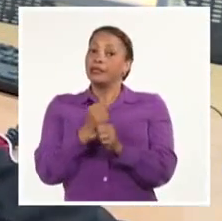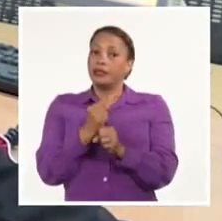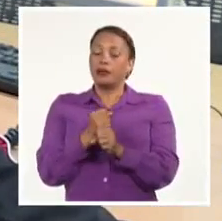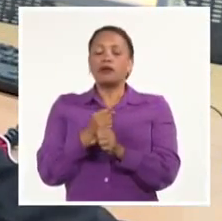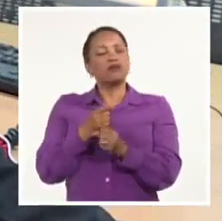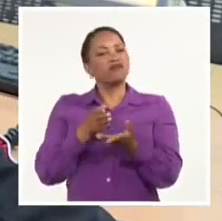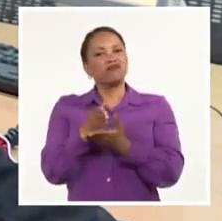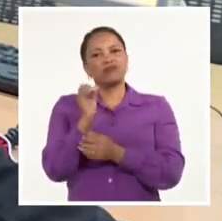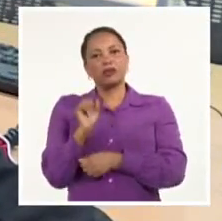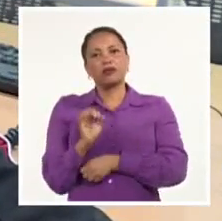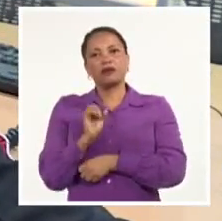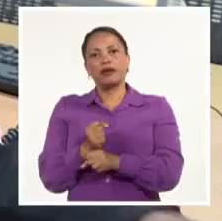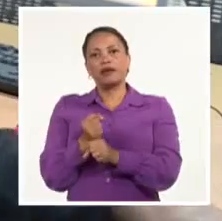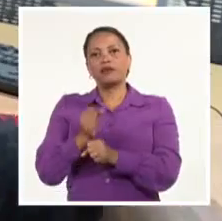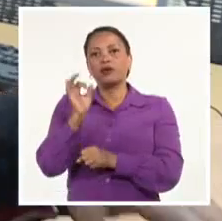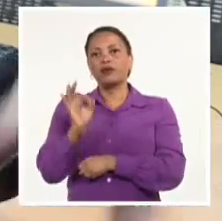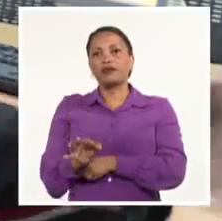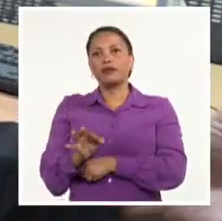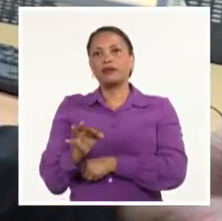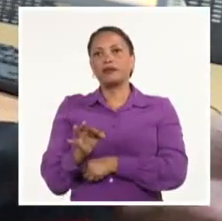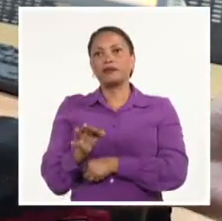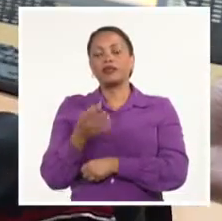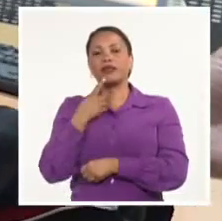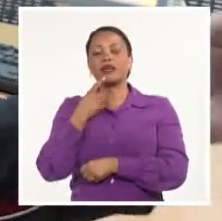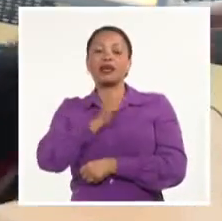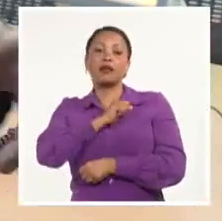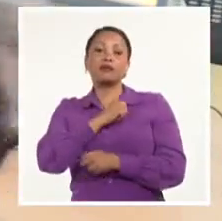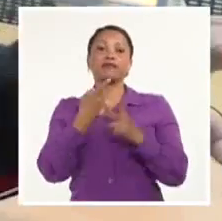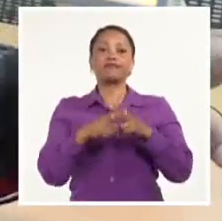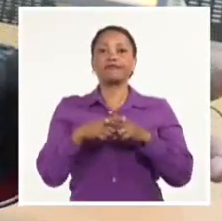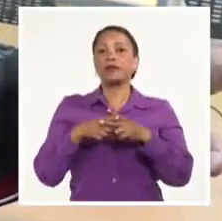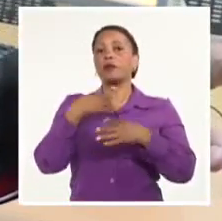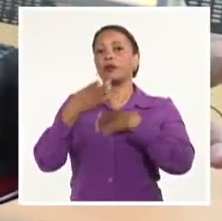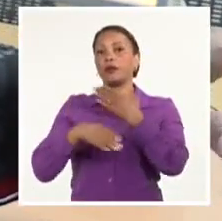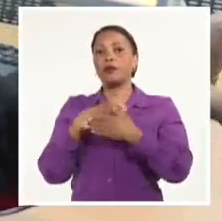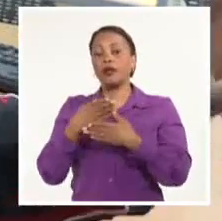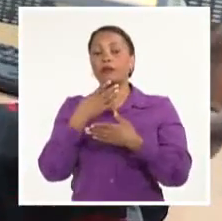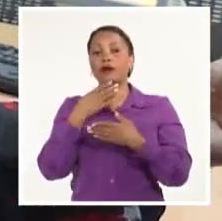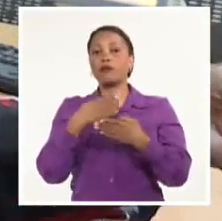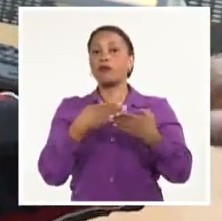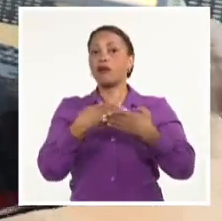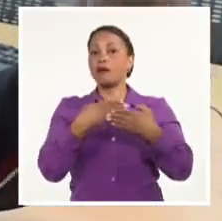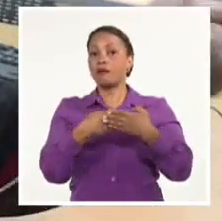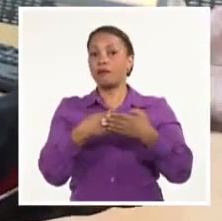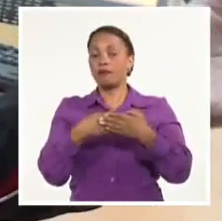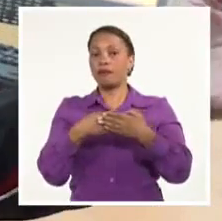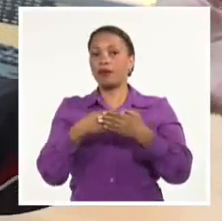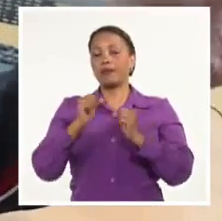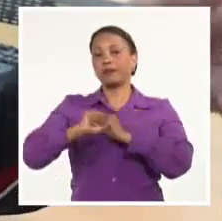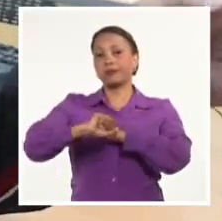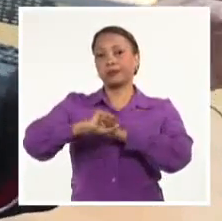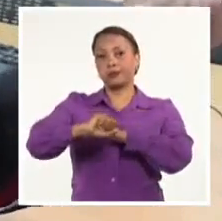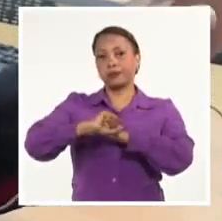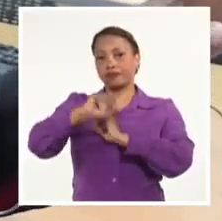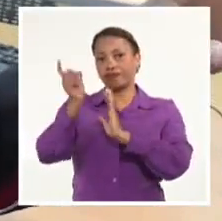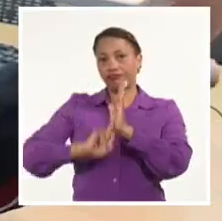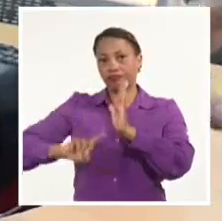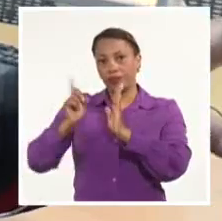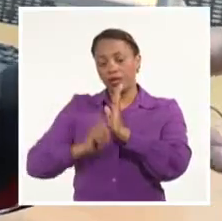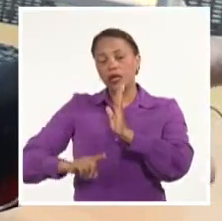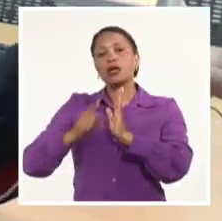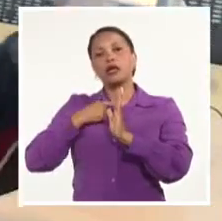trabaja aquí en planta. Se trabaja en planta por resolver problemas incluso que tenemos con la máquina en línea, que intentamos resolver en la